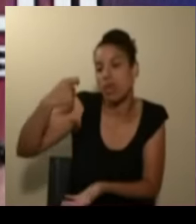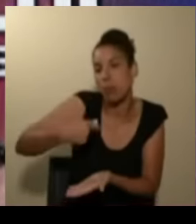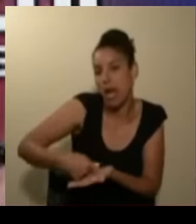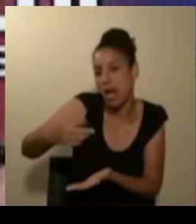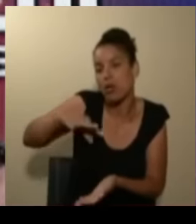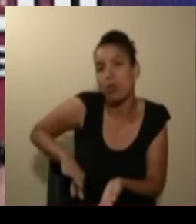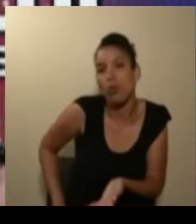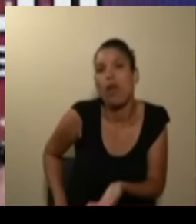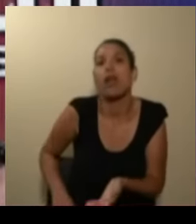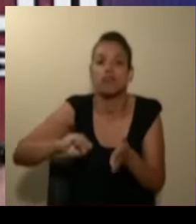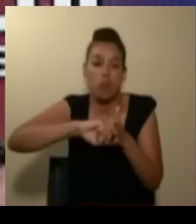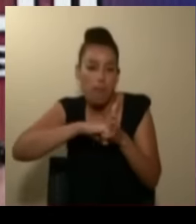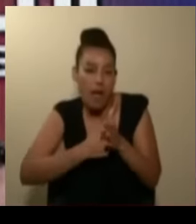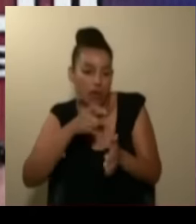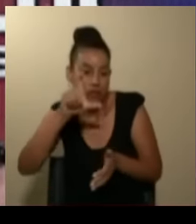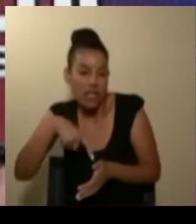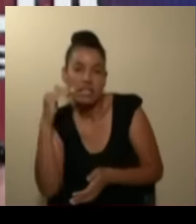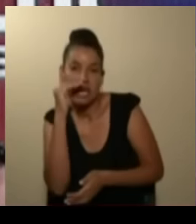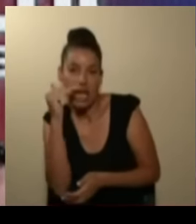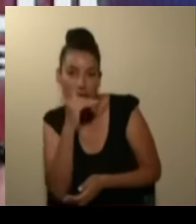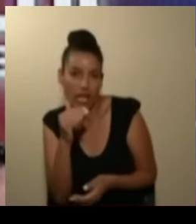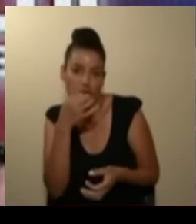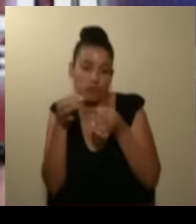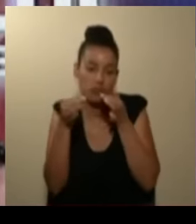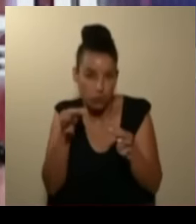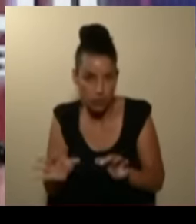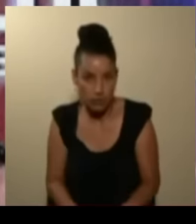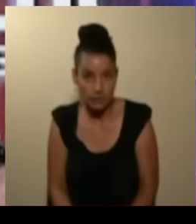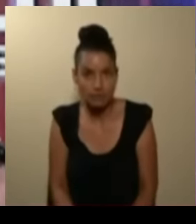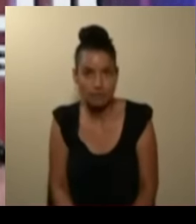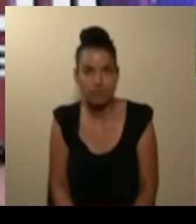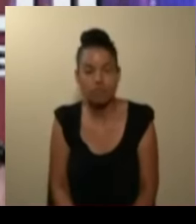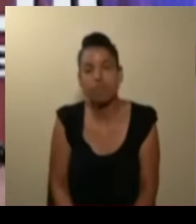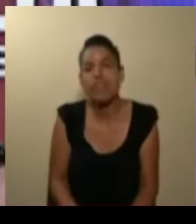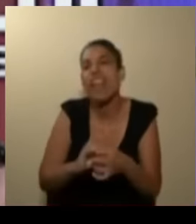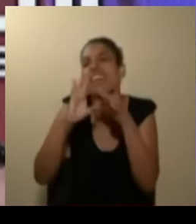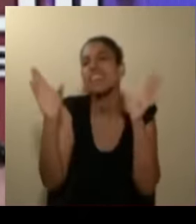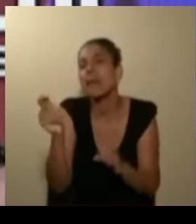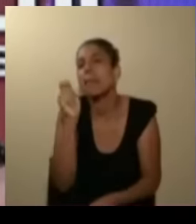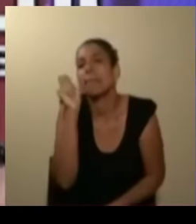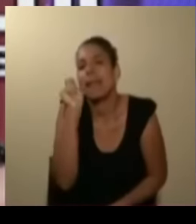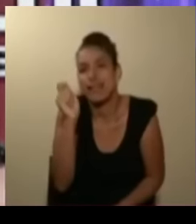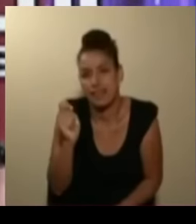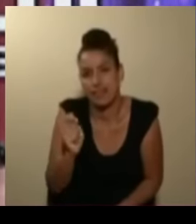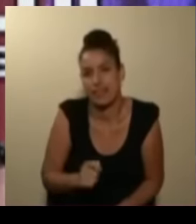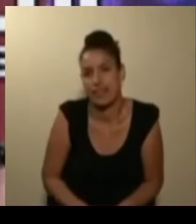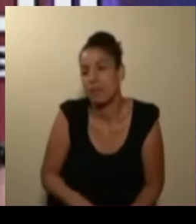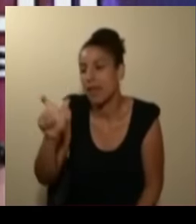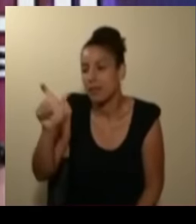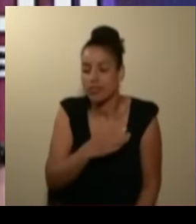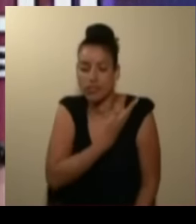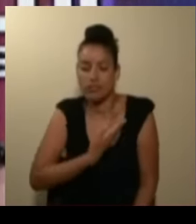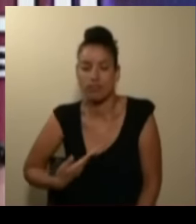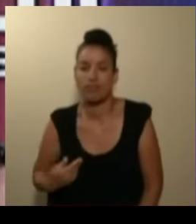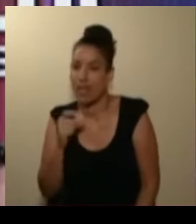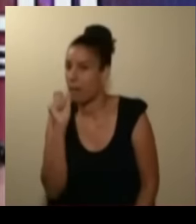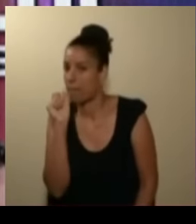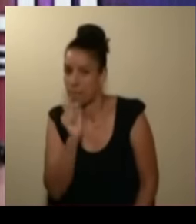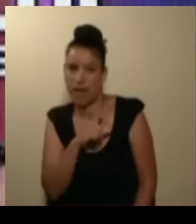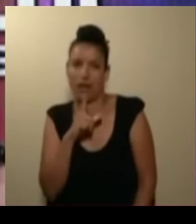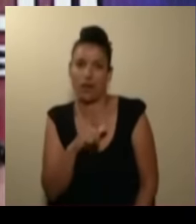no bancarias, etc. ¿La libertad para quién es? Para el mal empleador. Porque los buenos